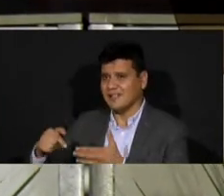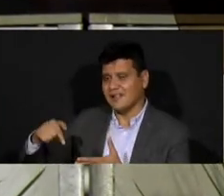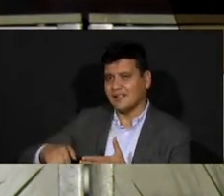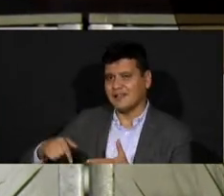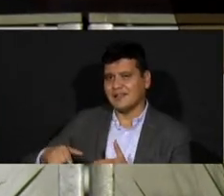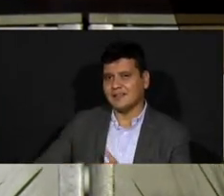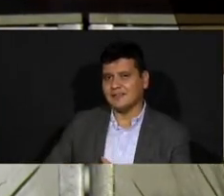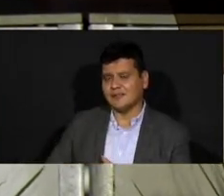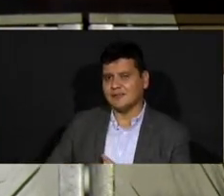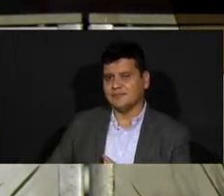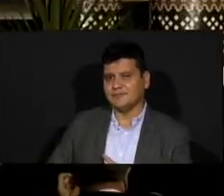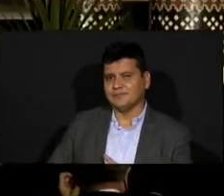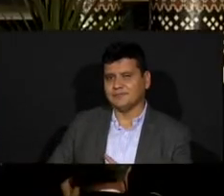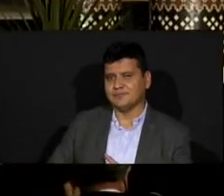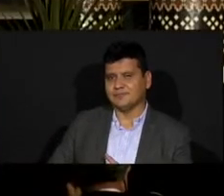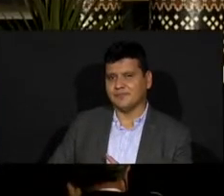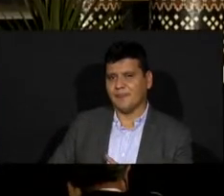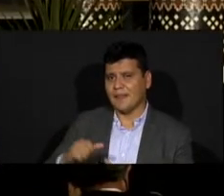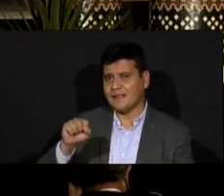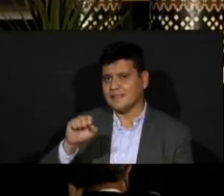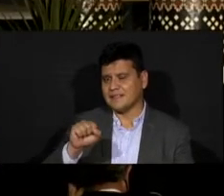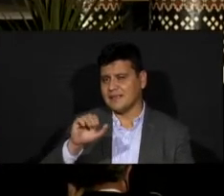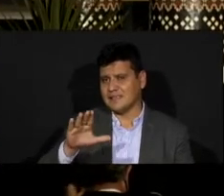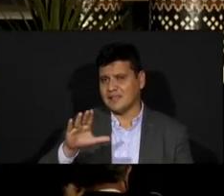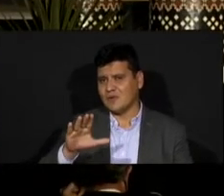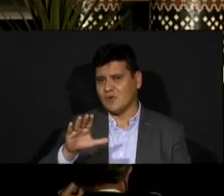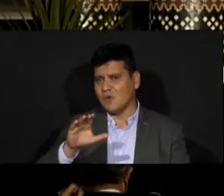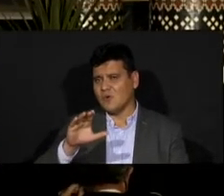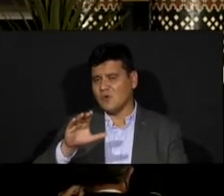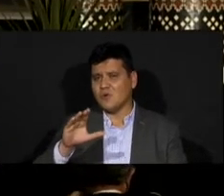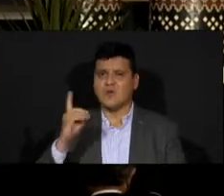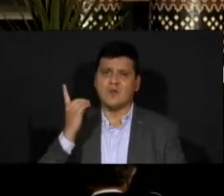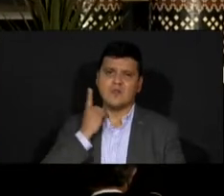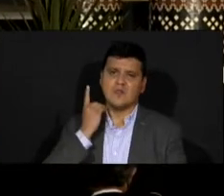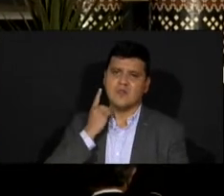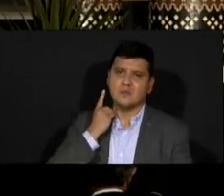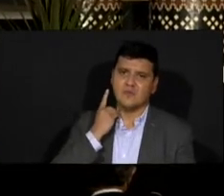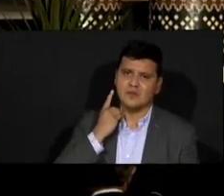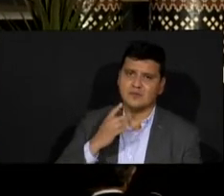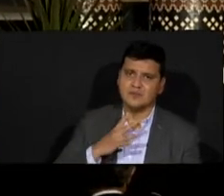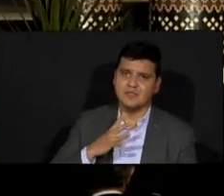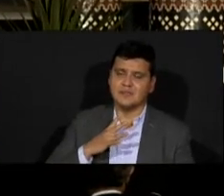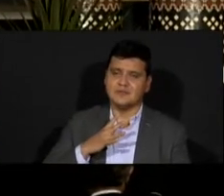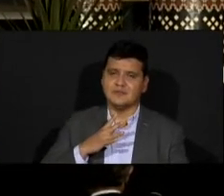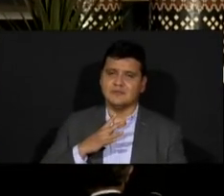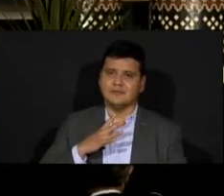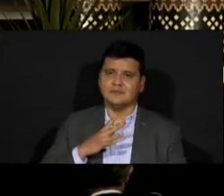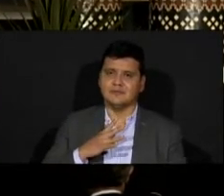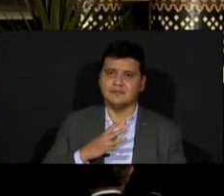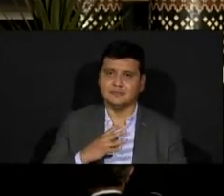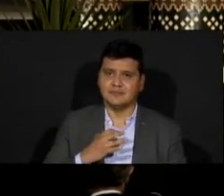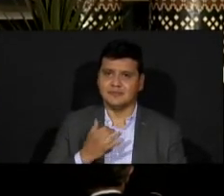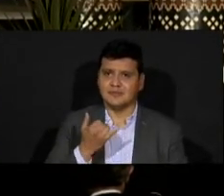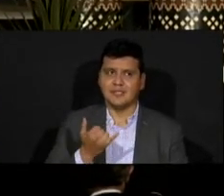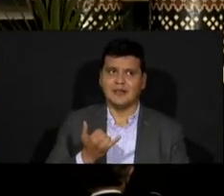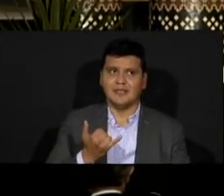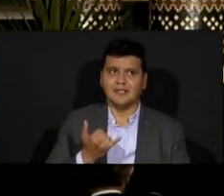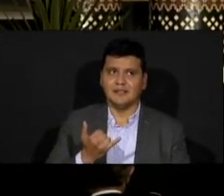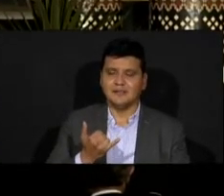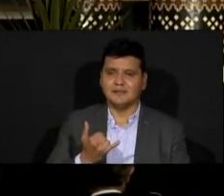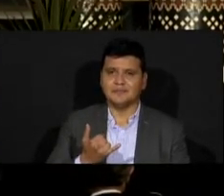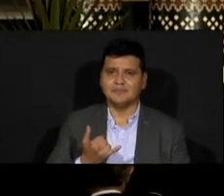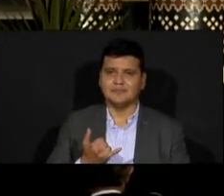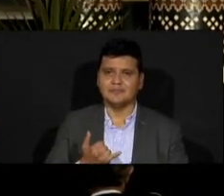la 66ª Legislatura, por medio de la cual se declara a la licenciada